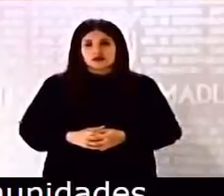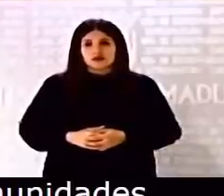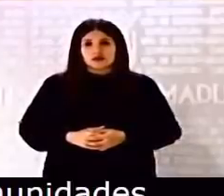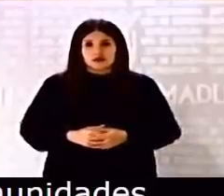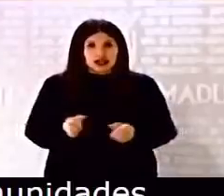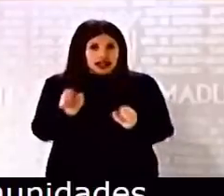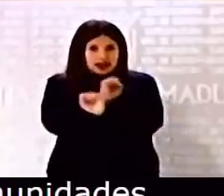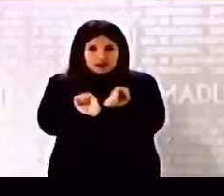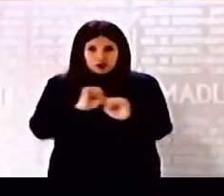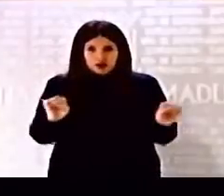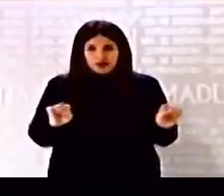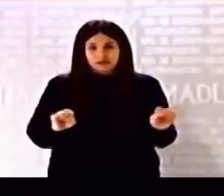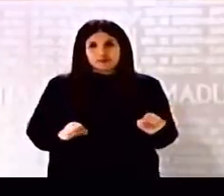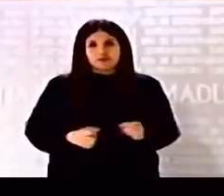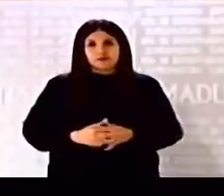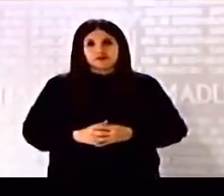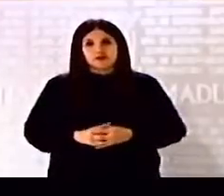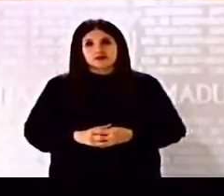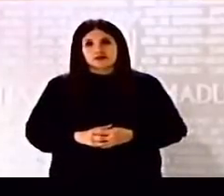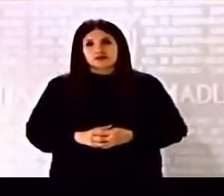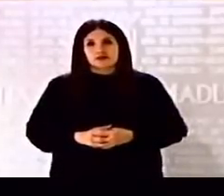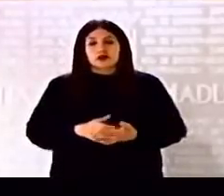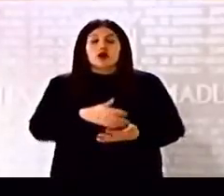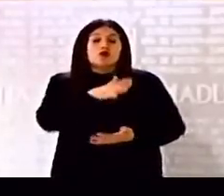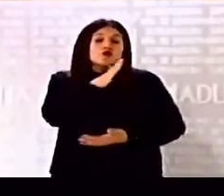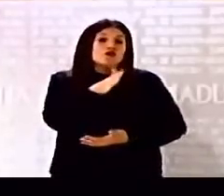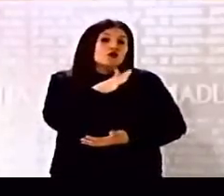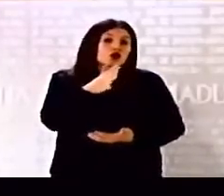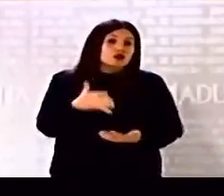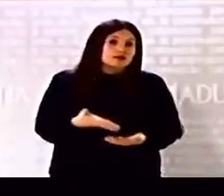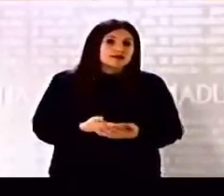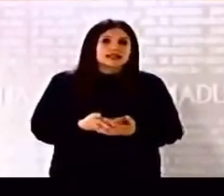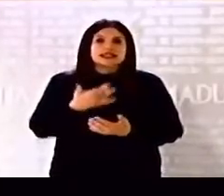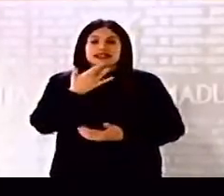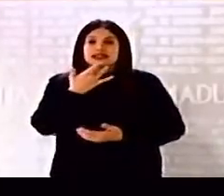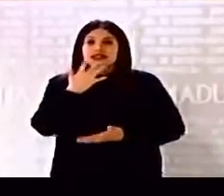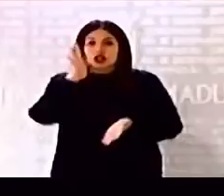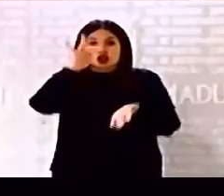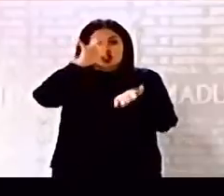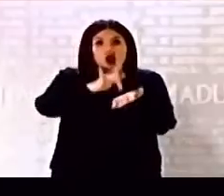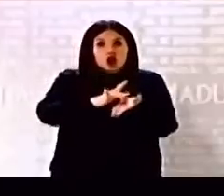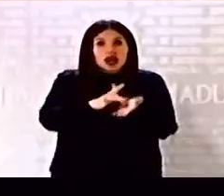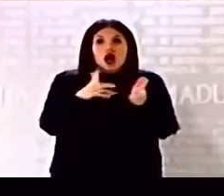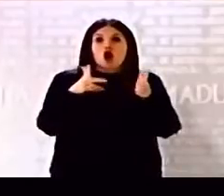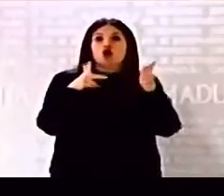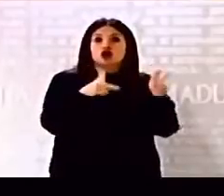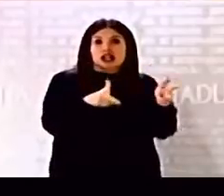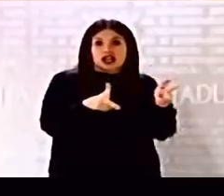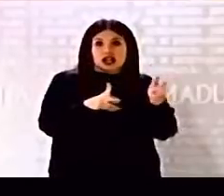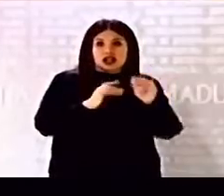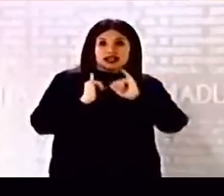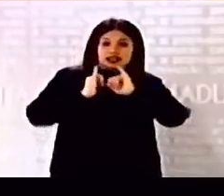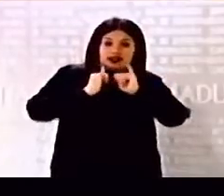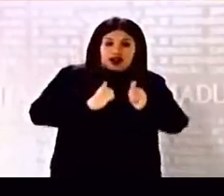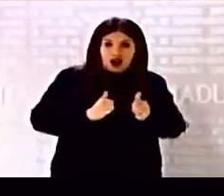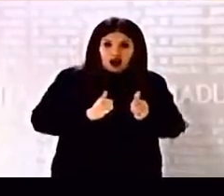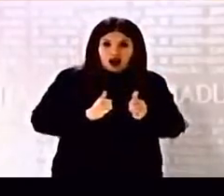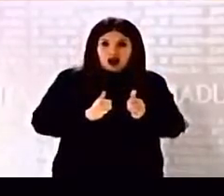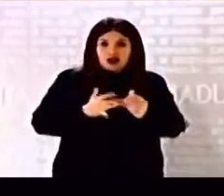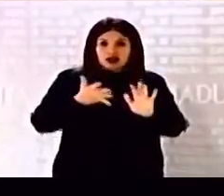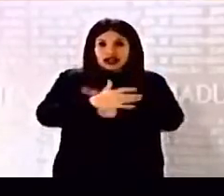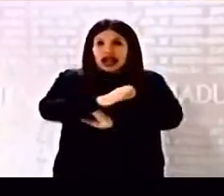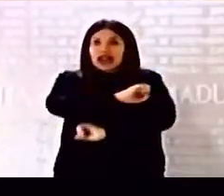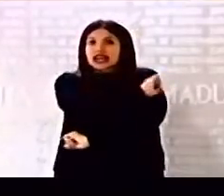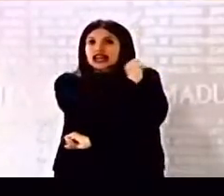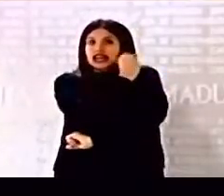Eso es imposible. Entre otras cosas, porque cuando se llega a un establecimiento hotelero hay un